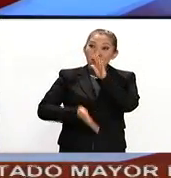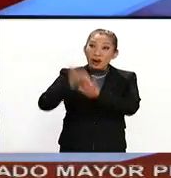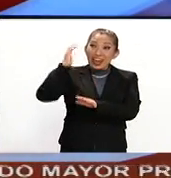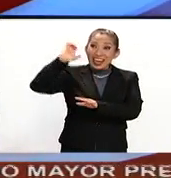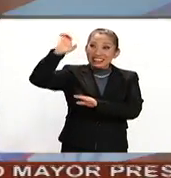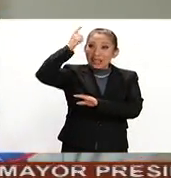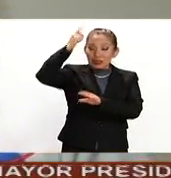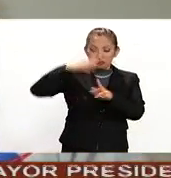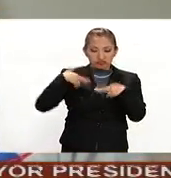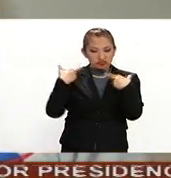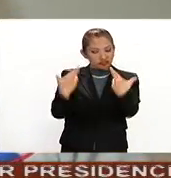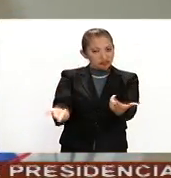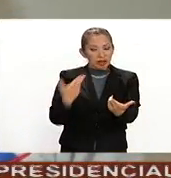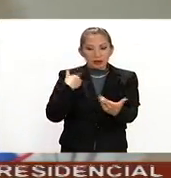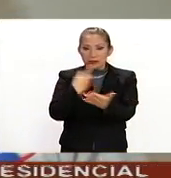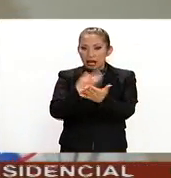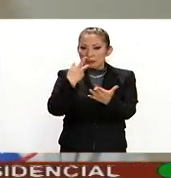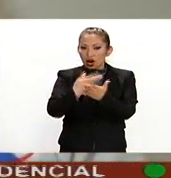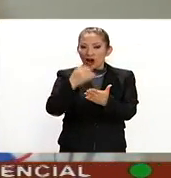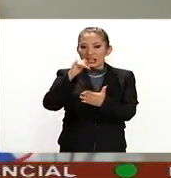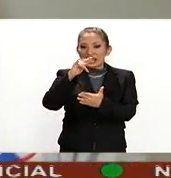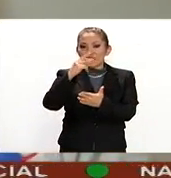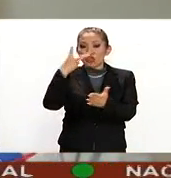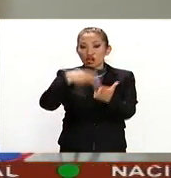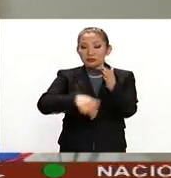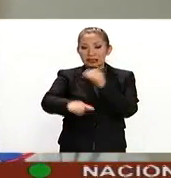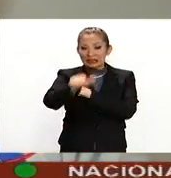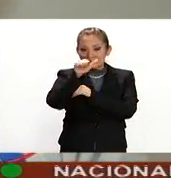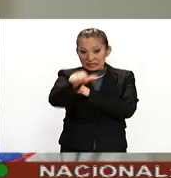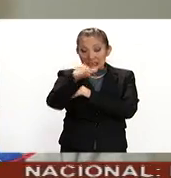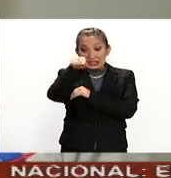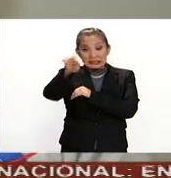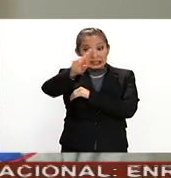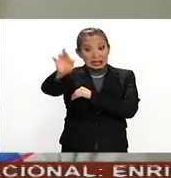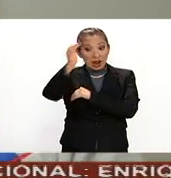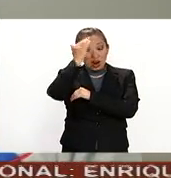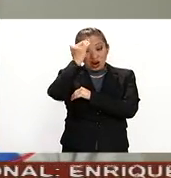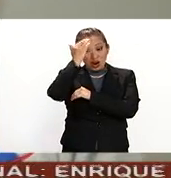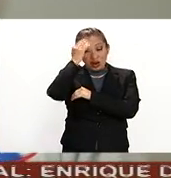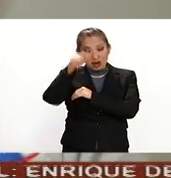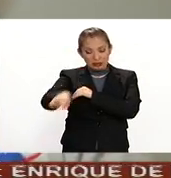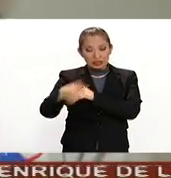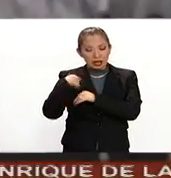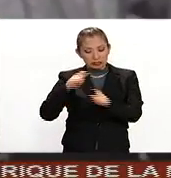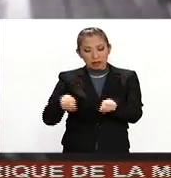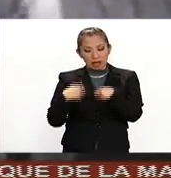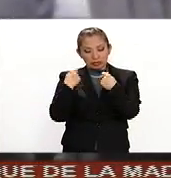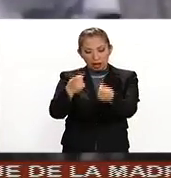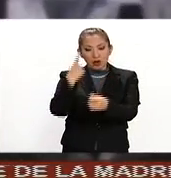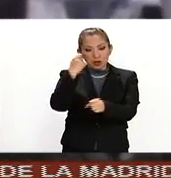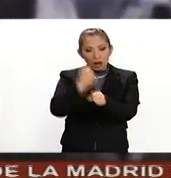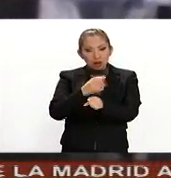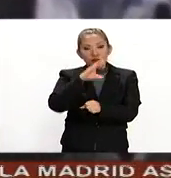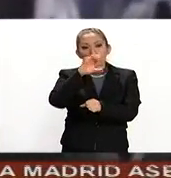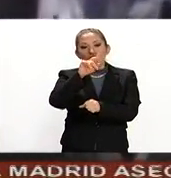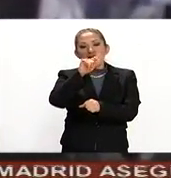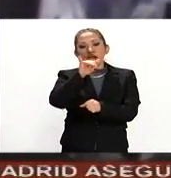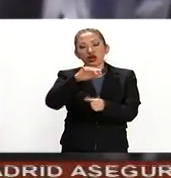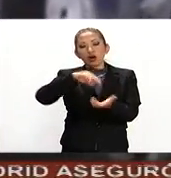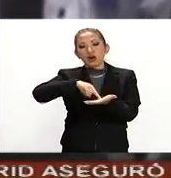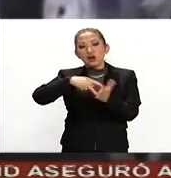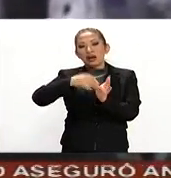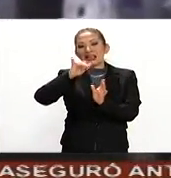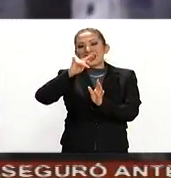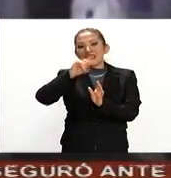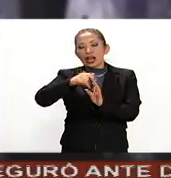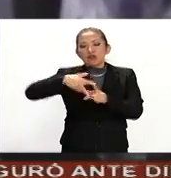galardonado con el Premio Nacional de Ingeniería 2016. Este reconocimiento Es otorgado anualmente por el Colegio de